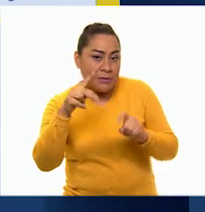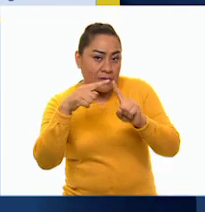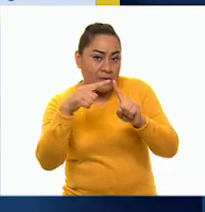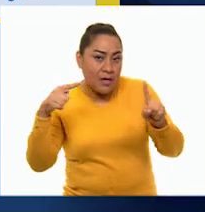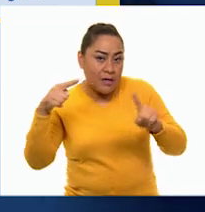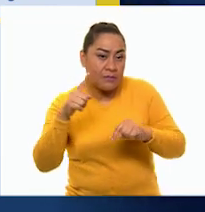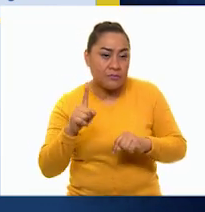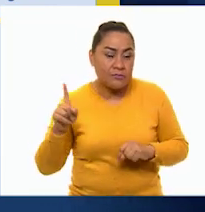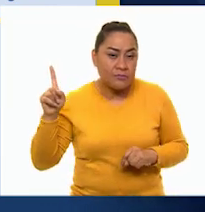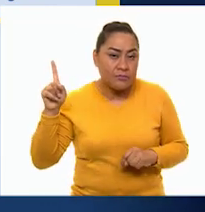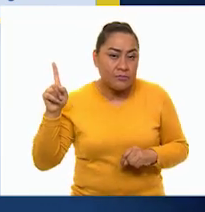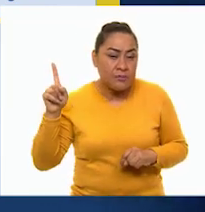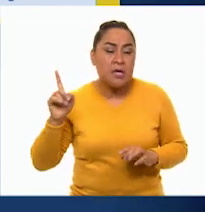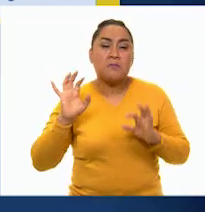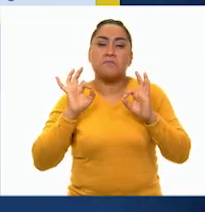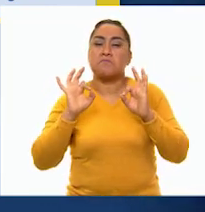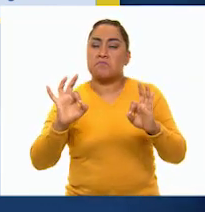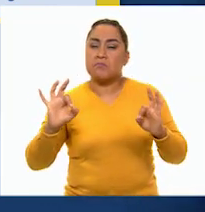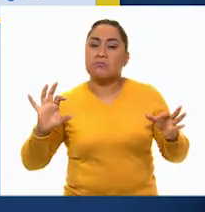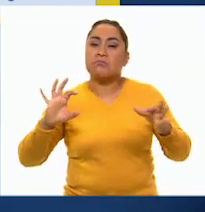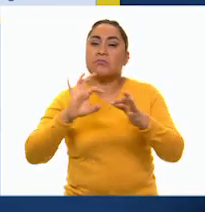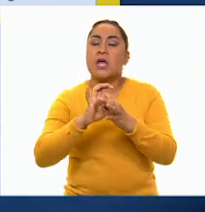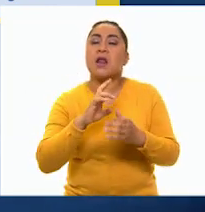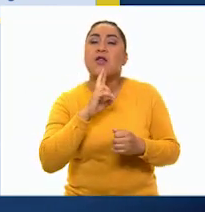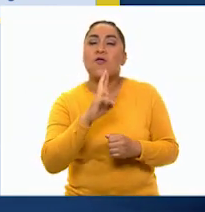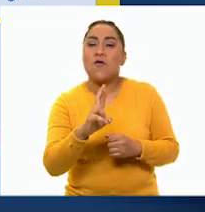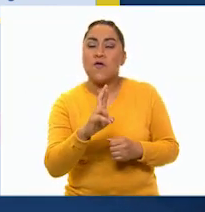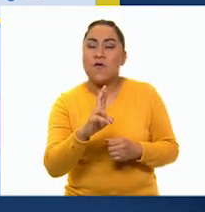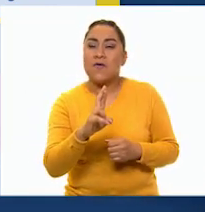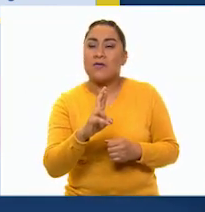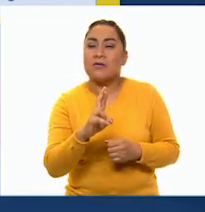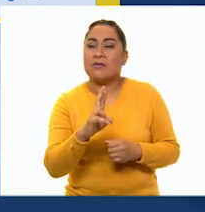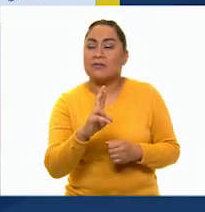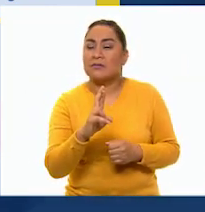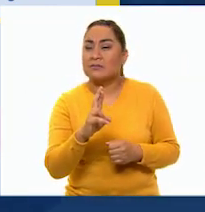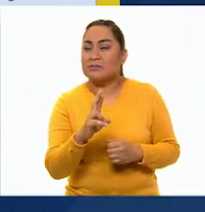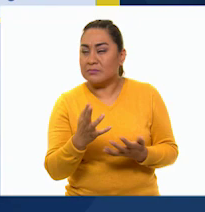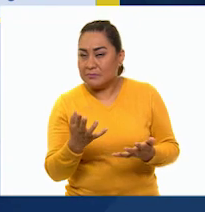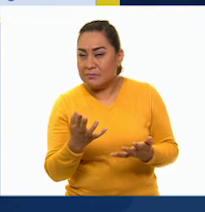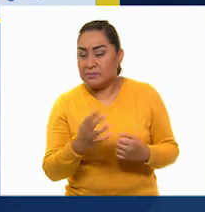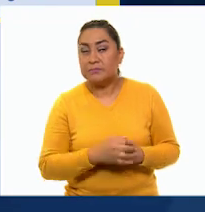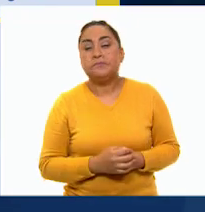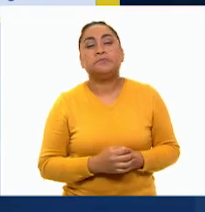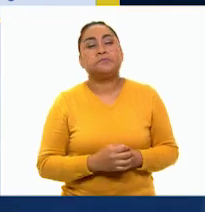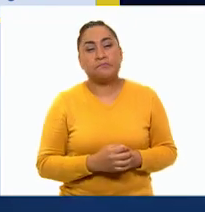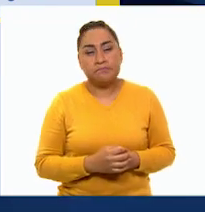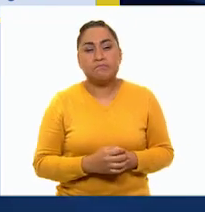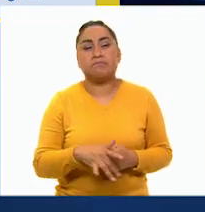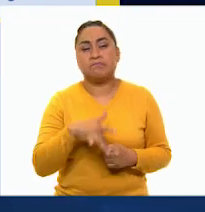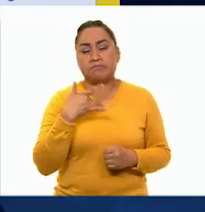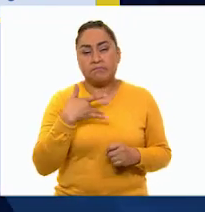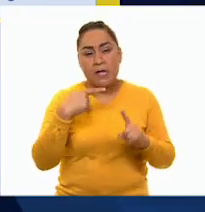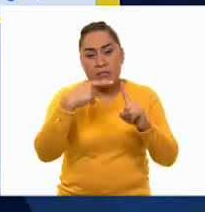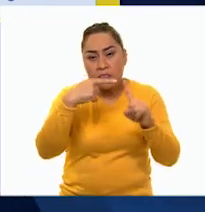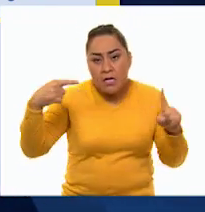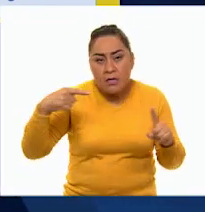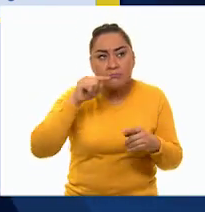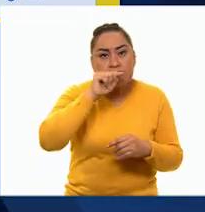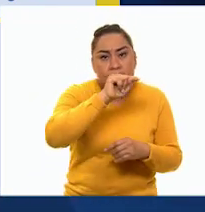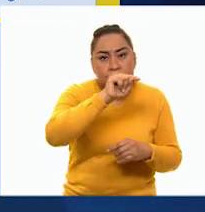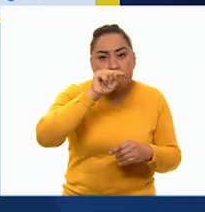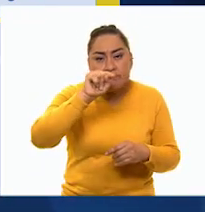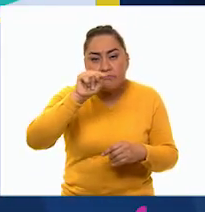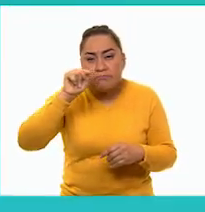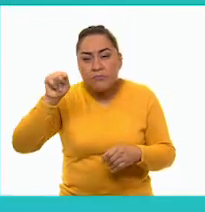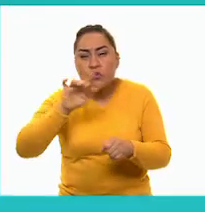realizar será la que nos dé el resultado que estamos buscando. La división donde se cumpla que el cociente es